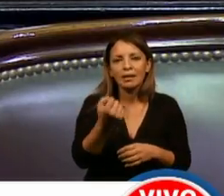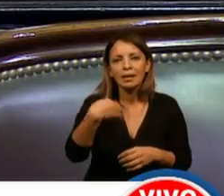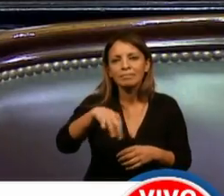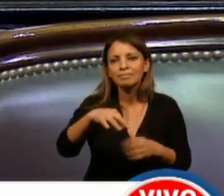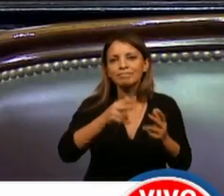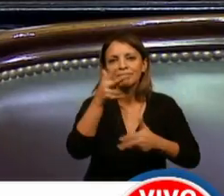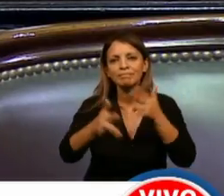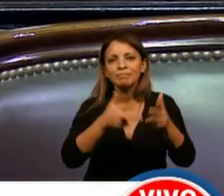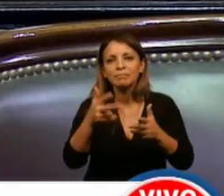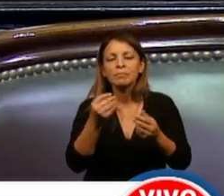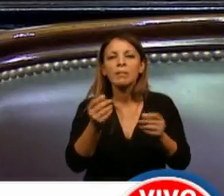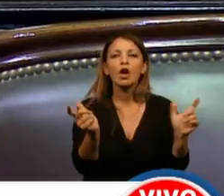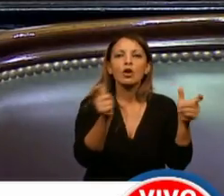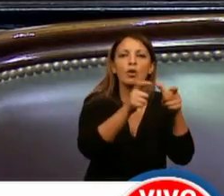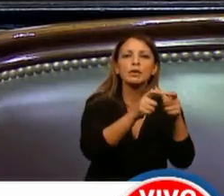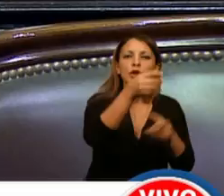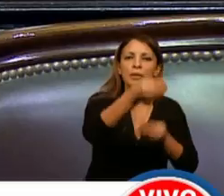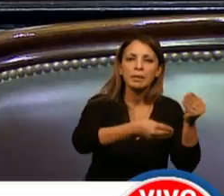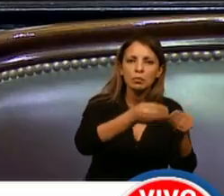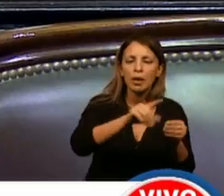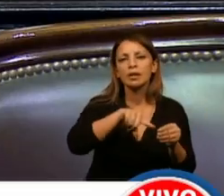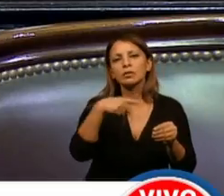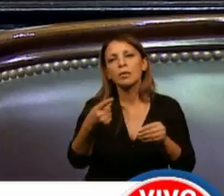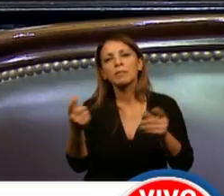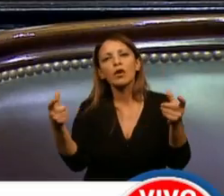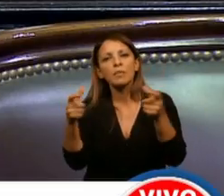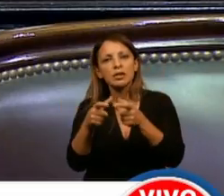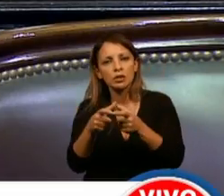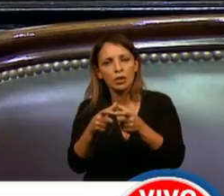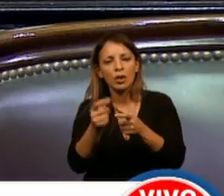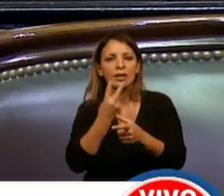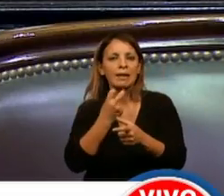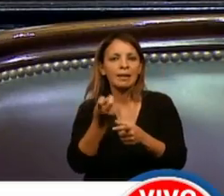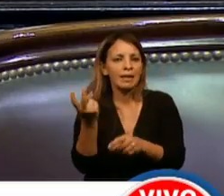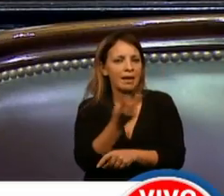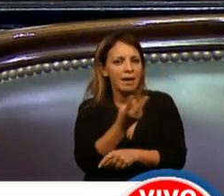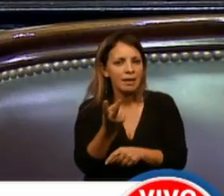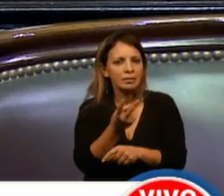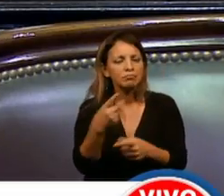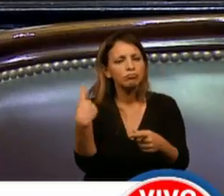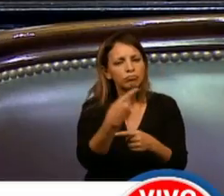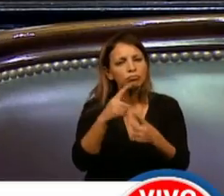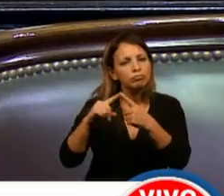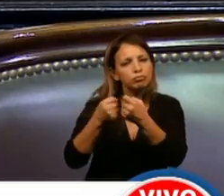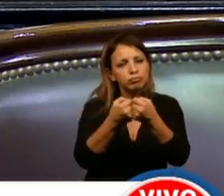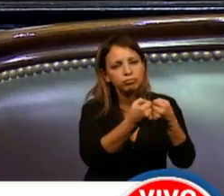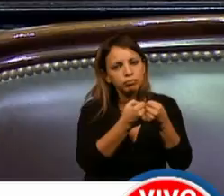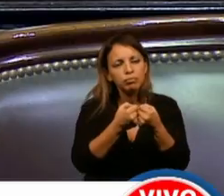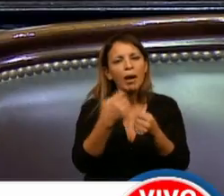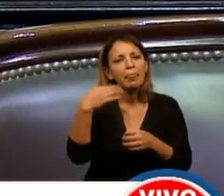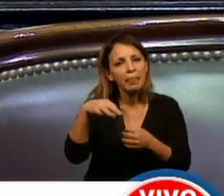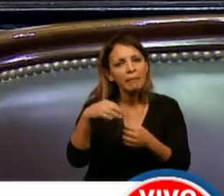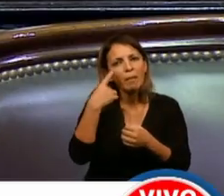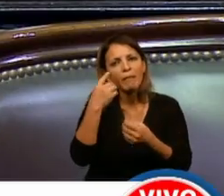tanto la comisión de presupuesto como la comisión de energía podamos poner sobre el debate de qué